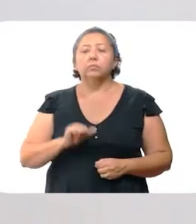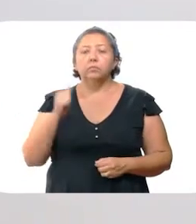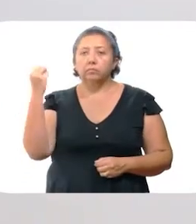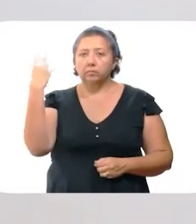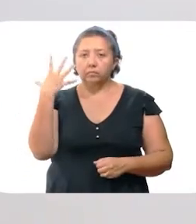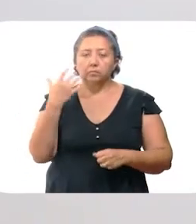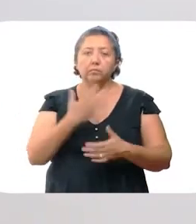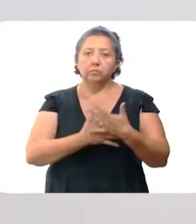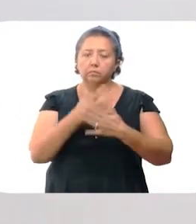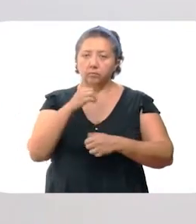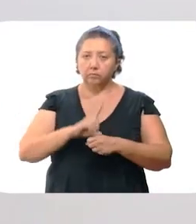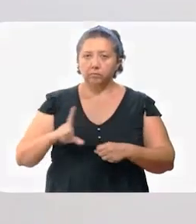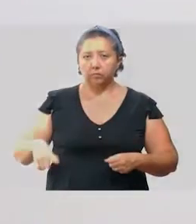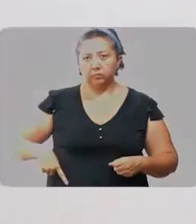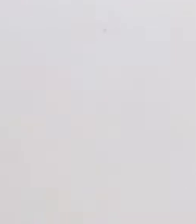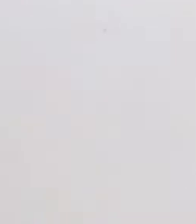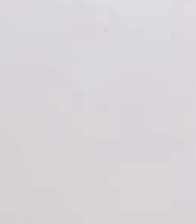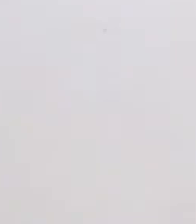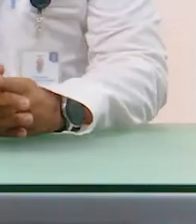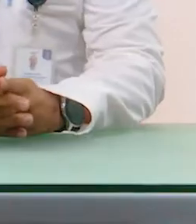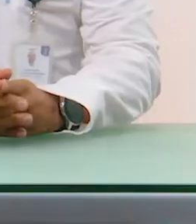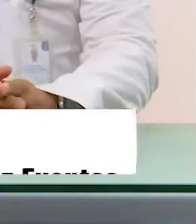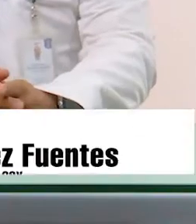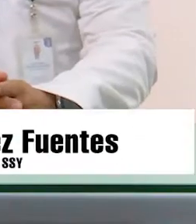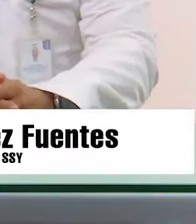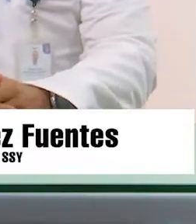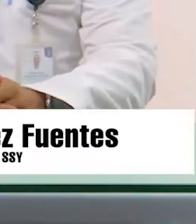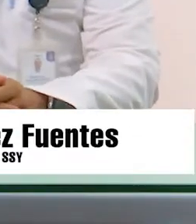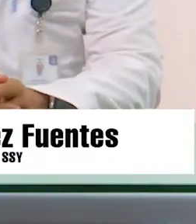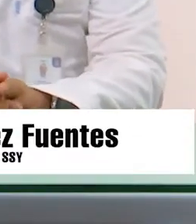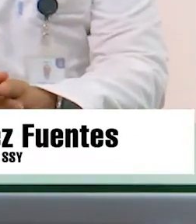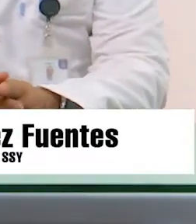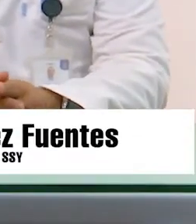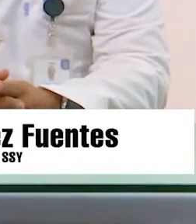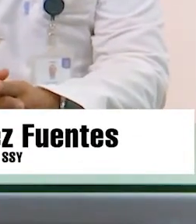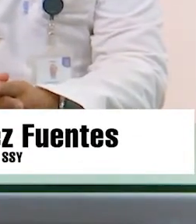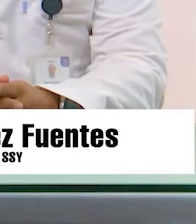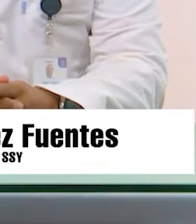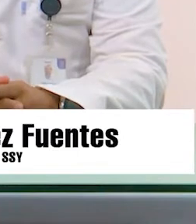el semáforo quincenal del Gobierno federal. Hasta aquí el reporte, doctor. Gracias,